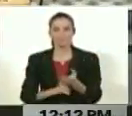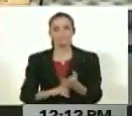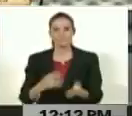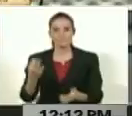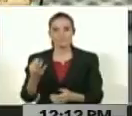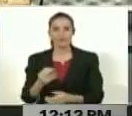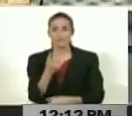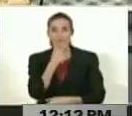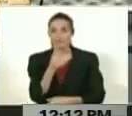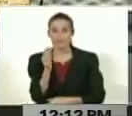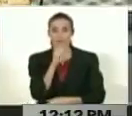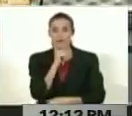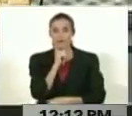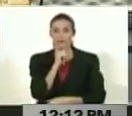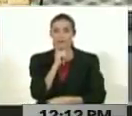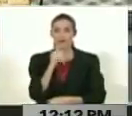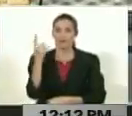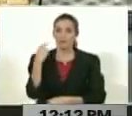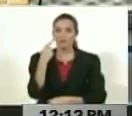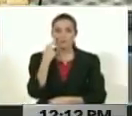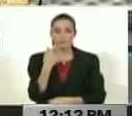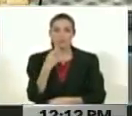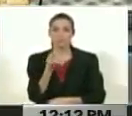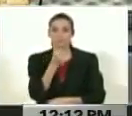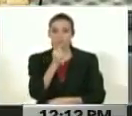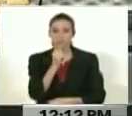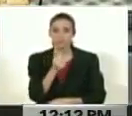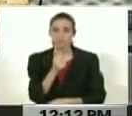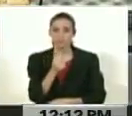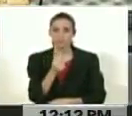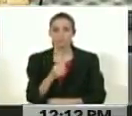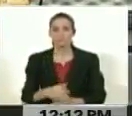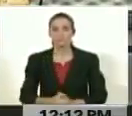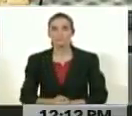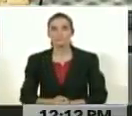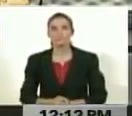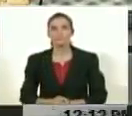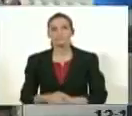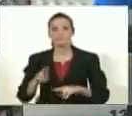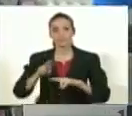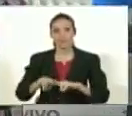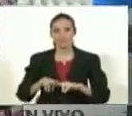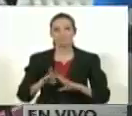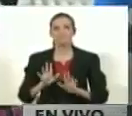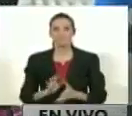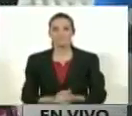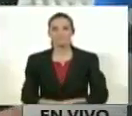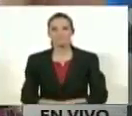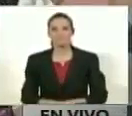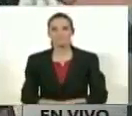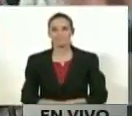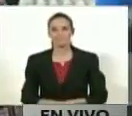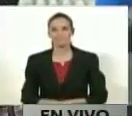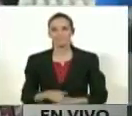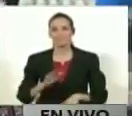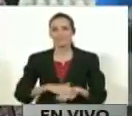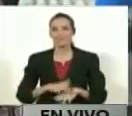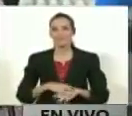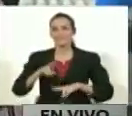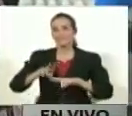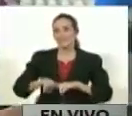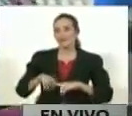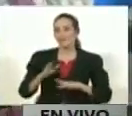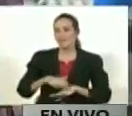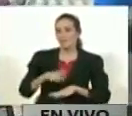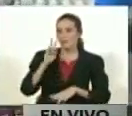No es fácil. Ayer di una rueda de prensa, la dio sentado. Digo por qué, digo por qué. Sí, ¿por qué la dio sentado? Digo por qué,